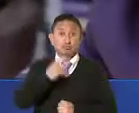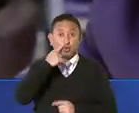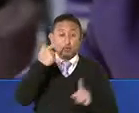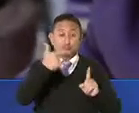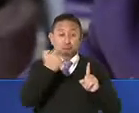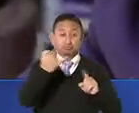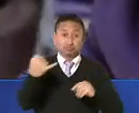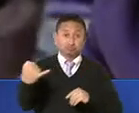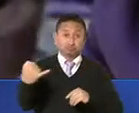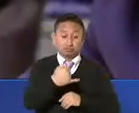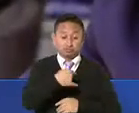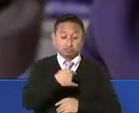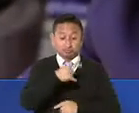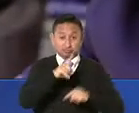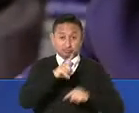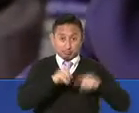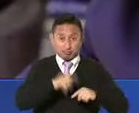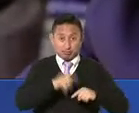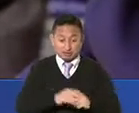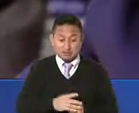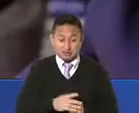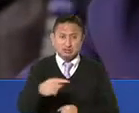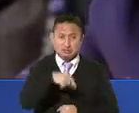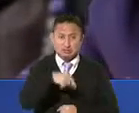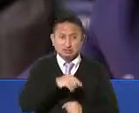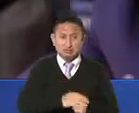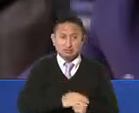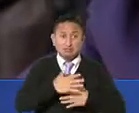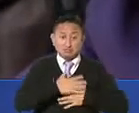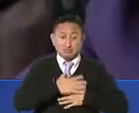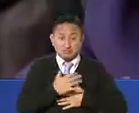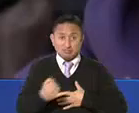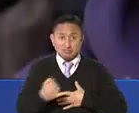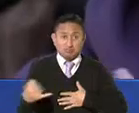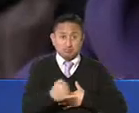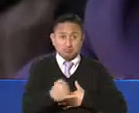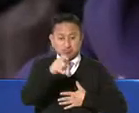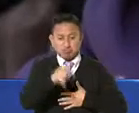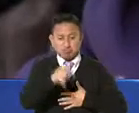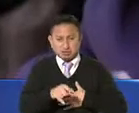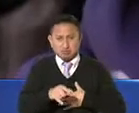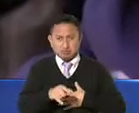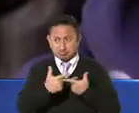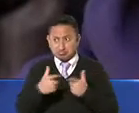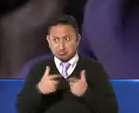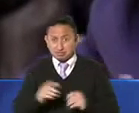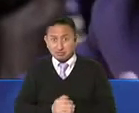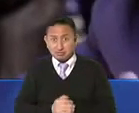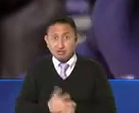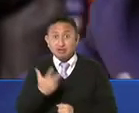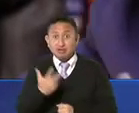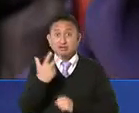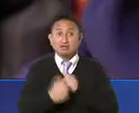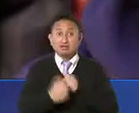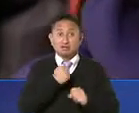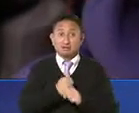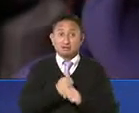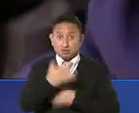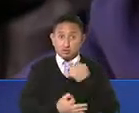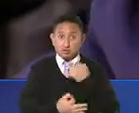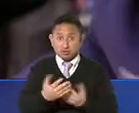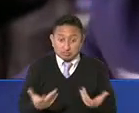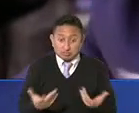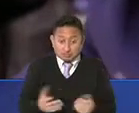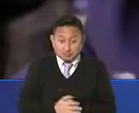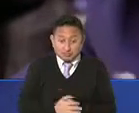amigas que han sido víctimas de mi violador un pedófilo que sigue libre después de tres años de procesos judiciales por mi madre que ha vencido